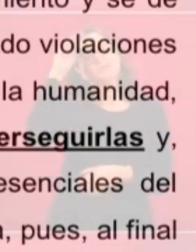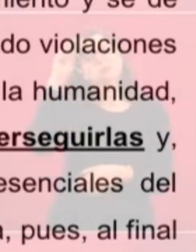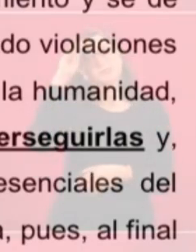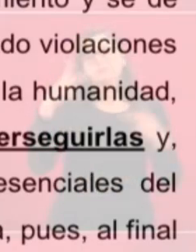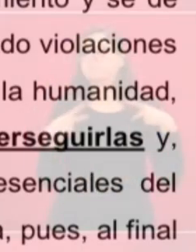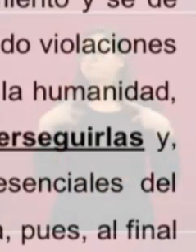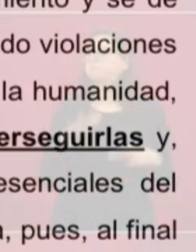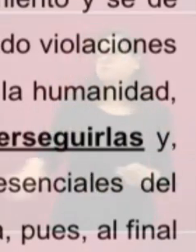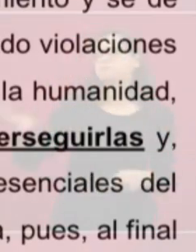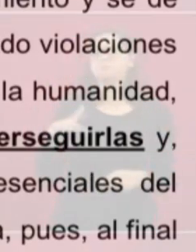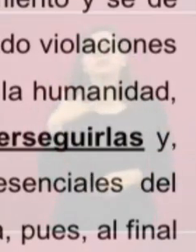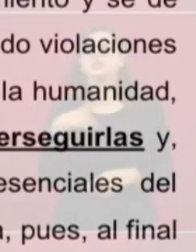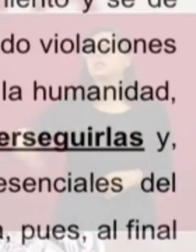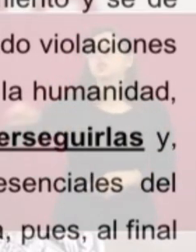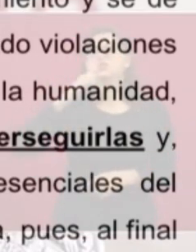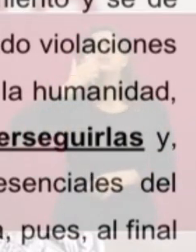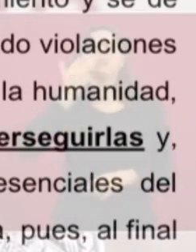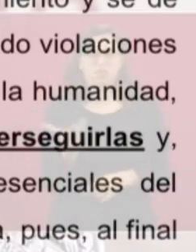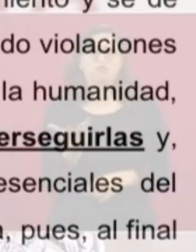el sentimiento del pueblo,